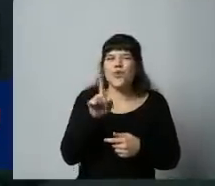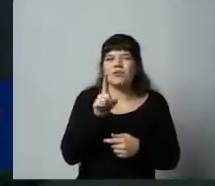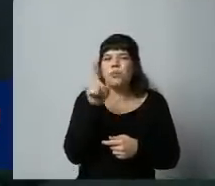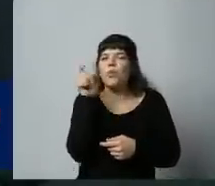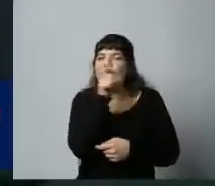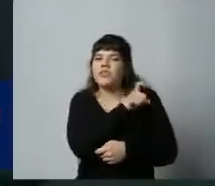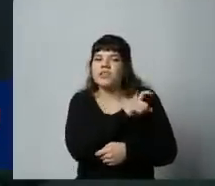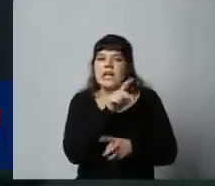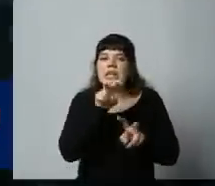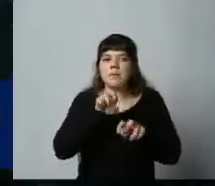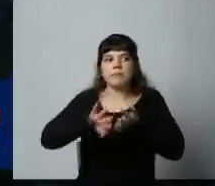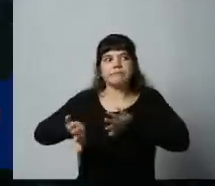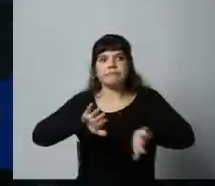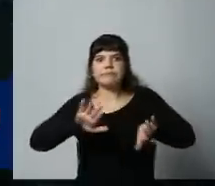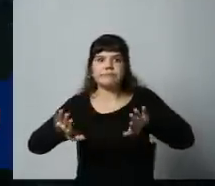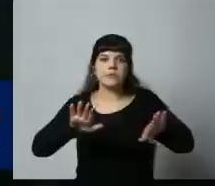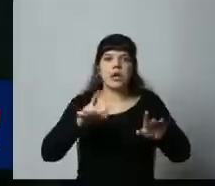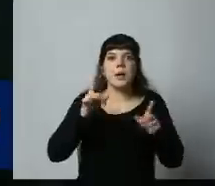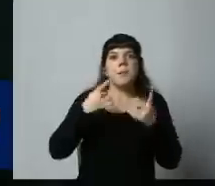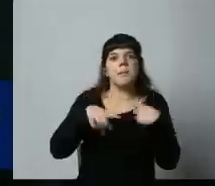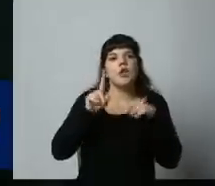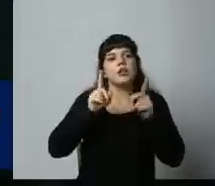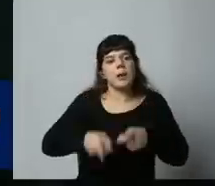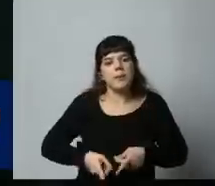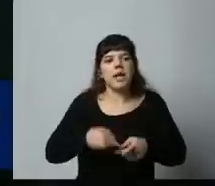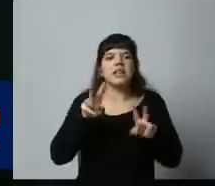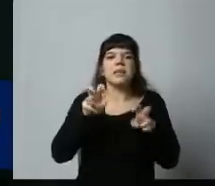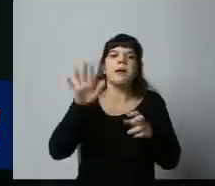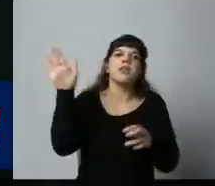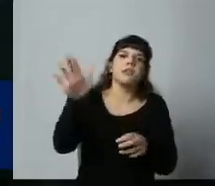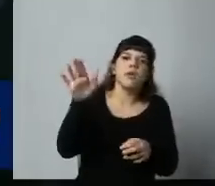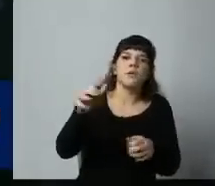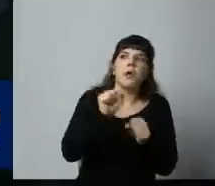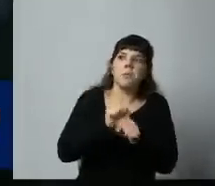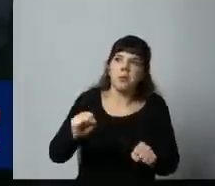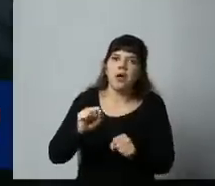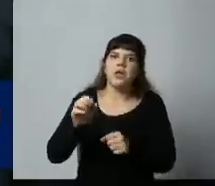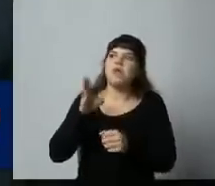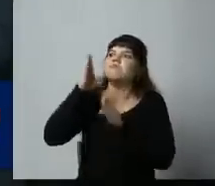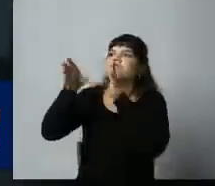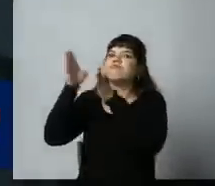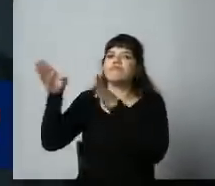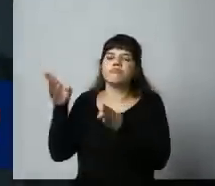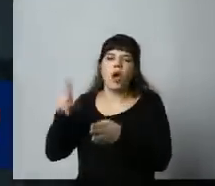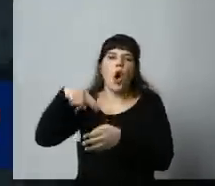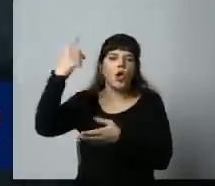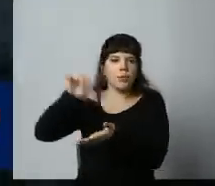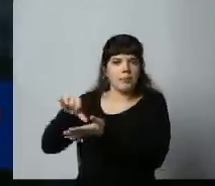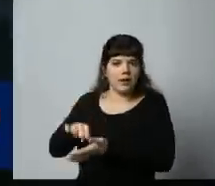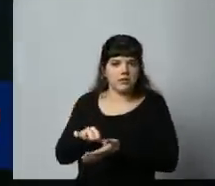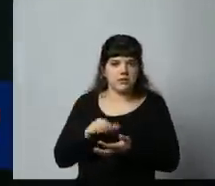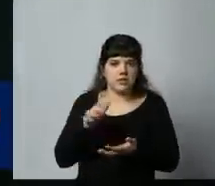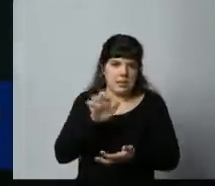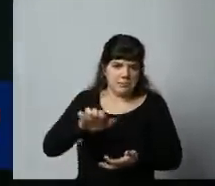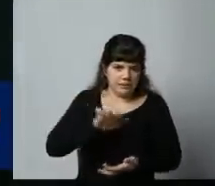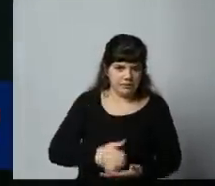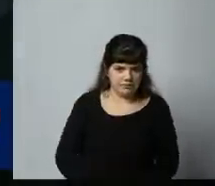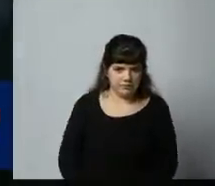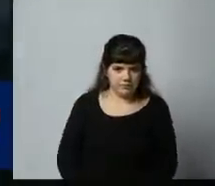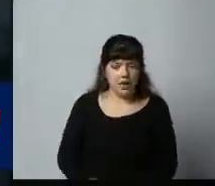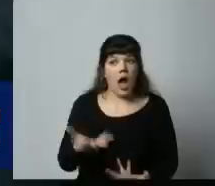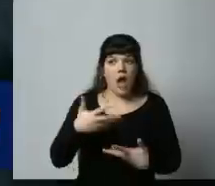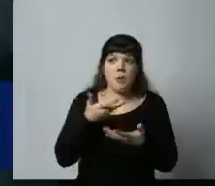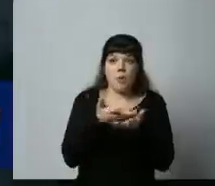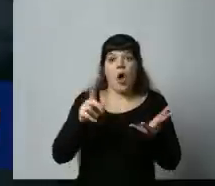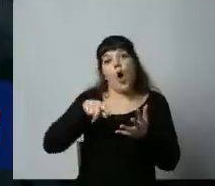para restricciones y una buena colocación de deuda buen acceso a mercados internacionales y mostramos la siguiente placa